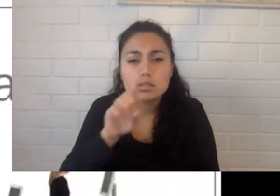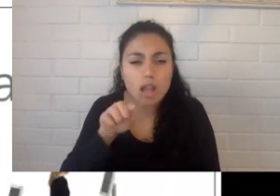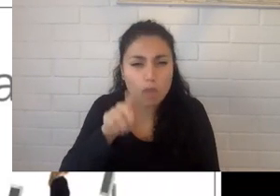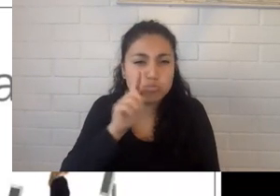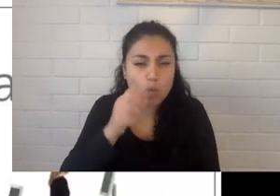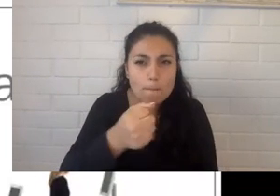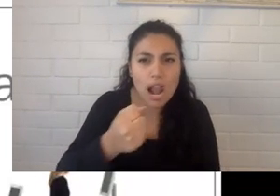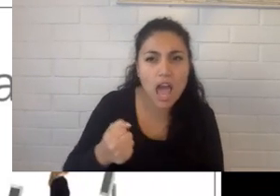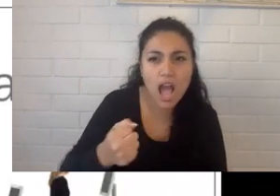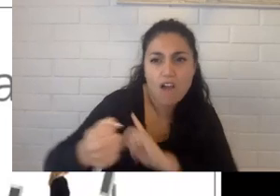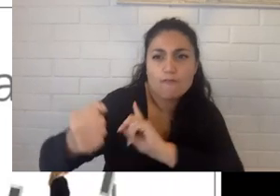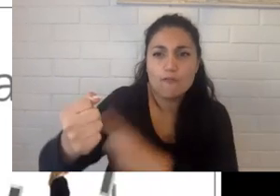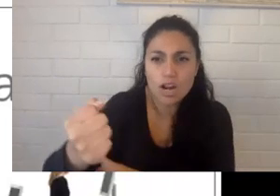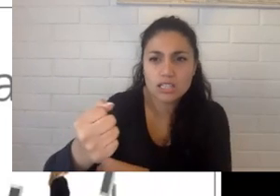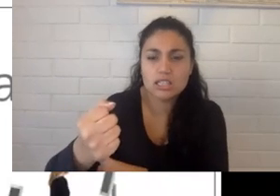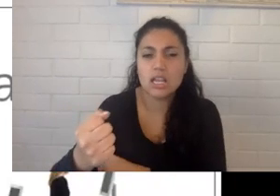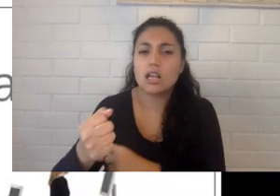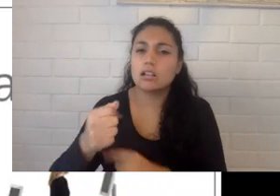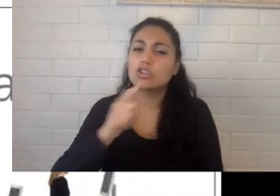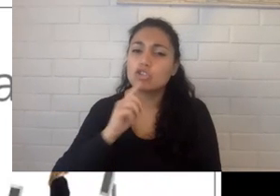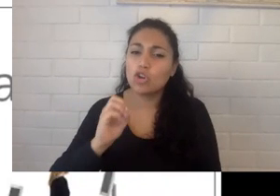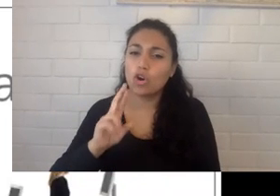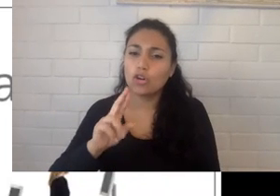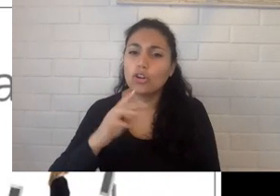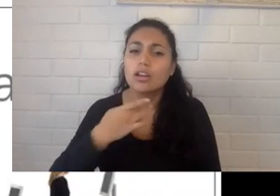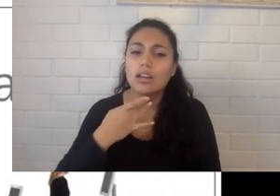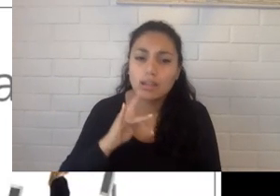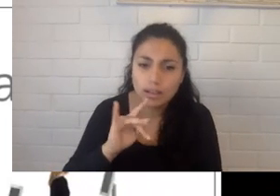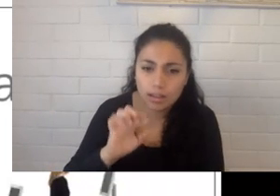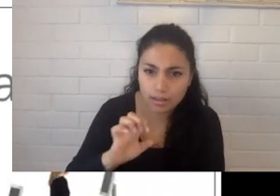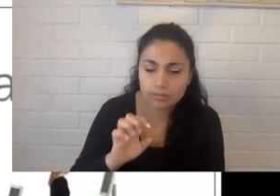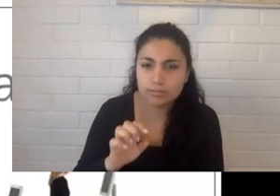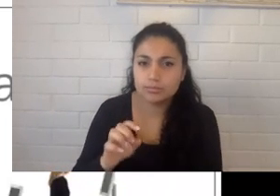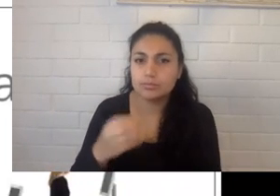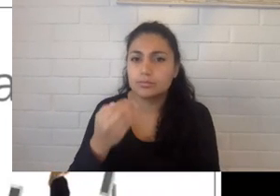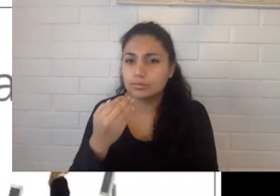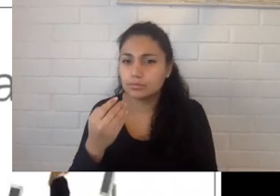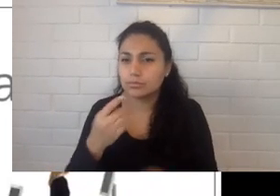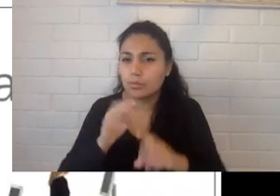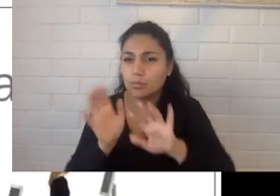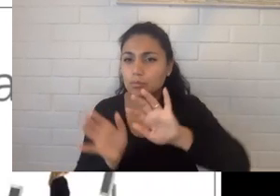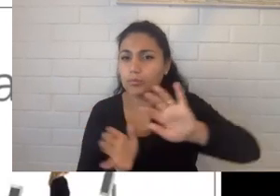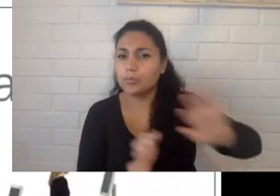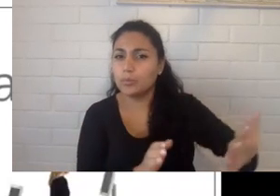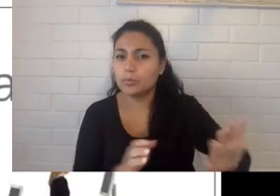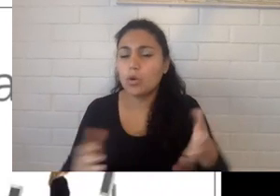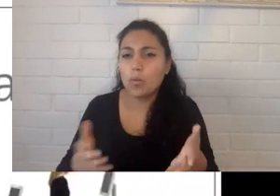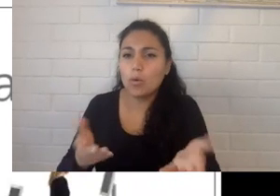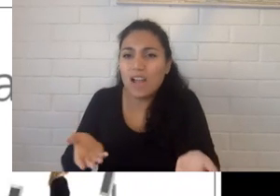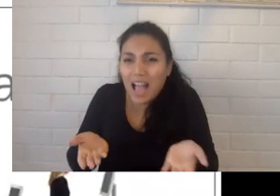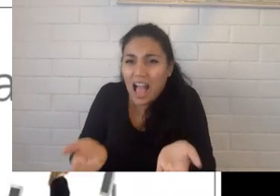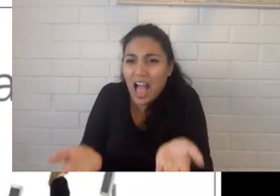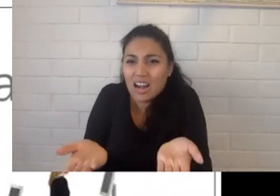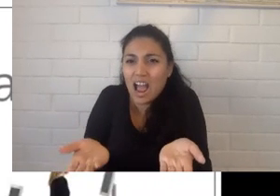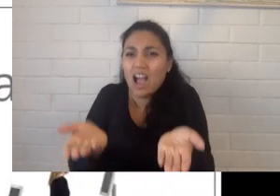vemos torque, ¿ya? Lo otro muy importante, como por ejemplo el manejo manual de carga, ¿ya? ¿Cuáles serían